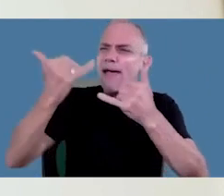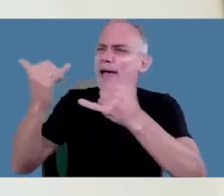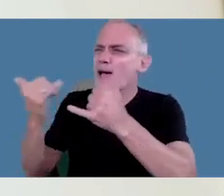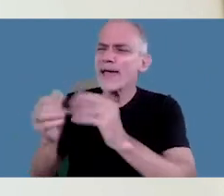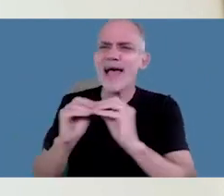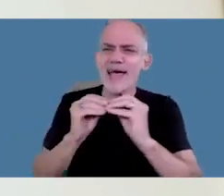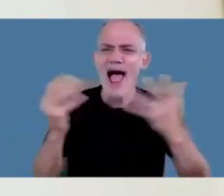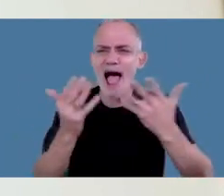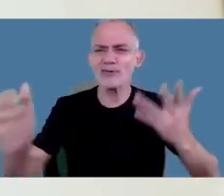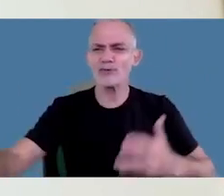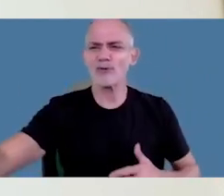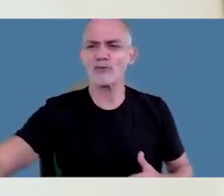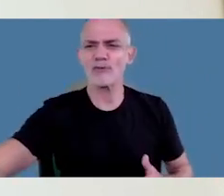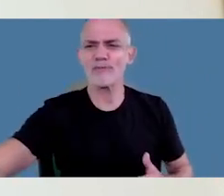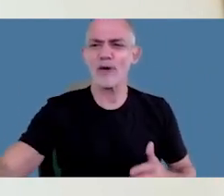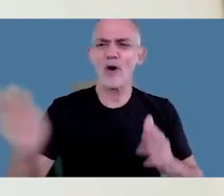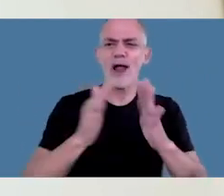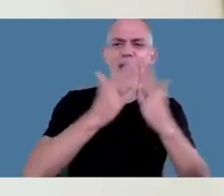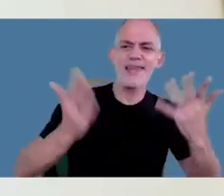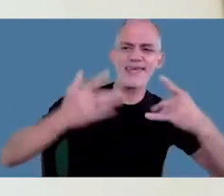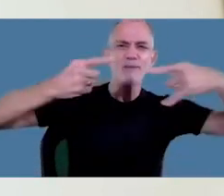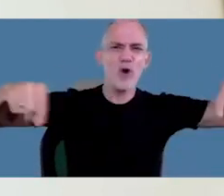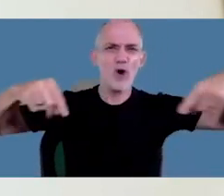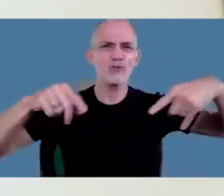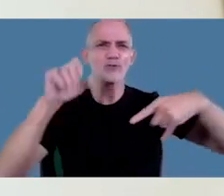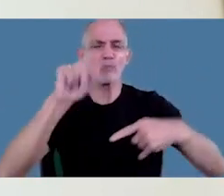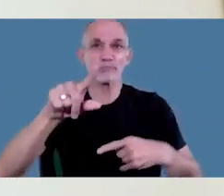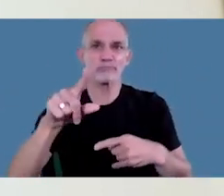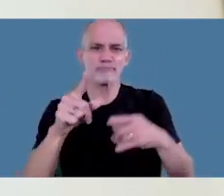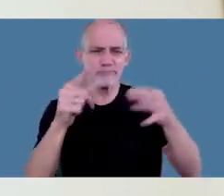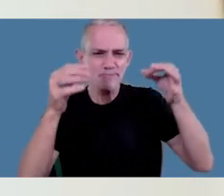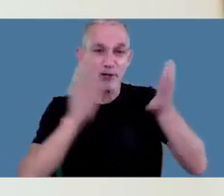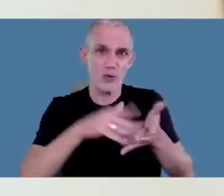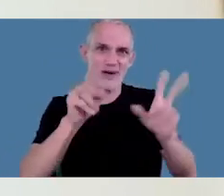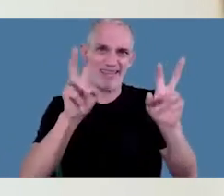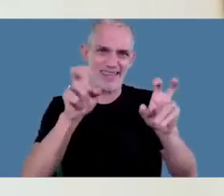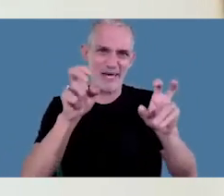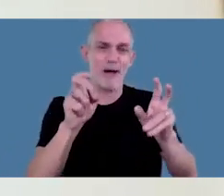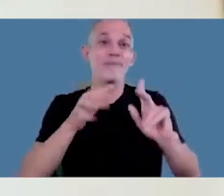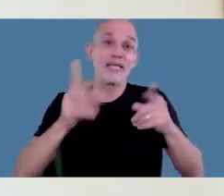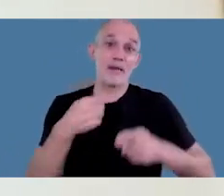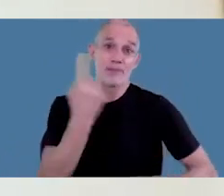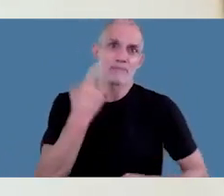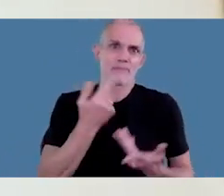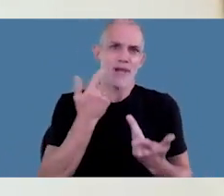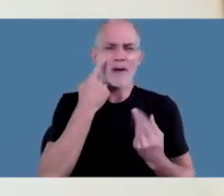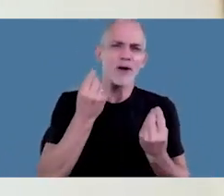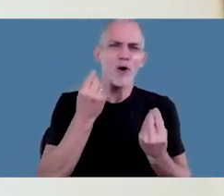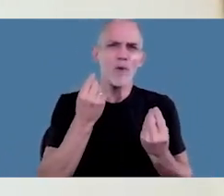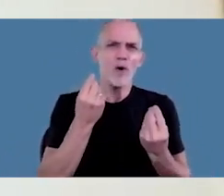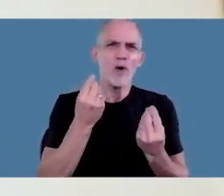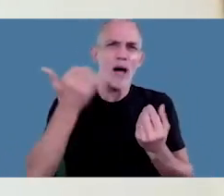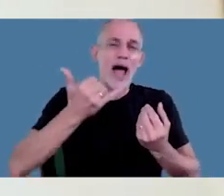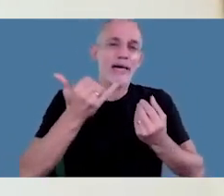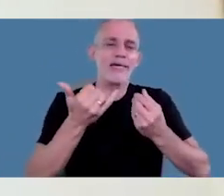cosita se encuentra, libros específicos en esto, y también ir siguiendo también que hay